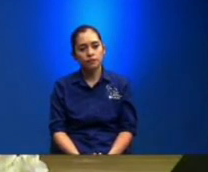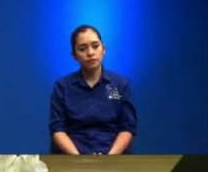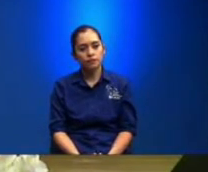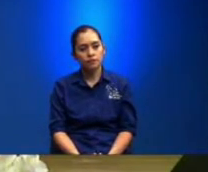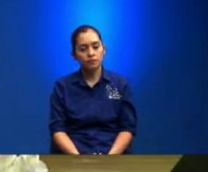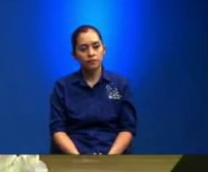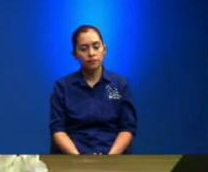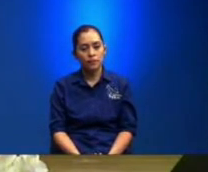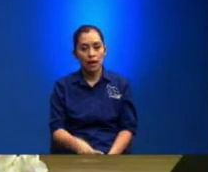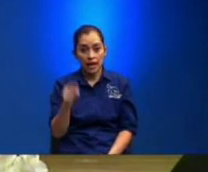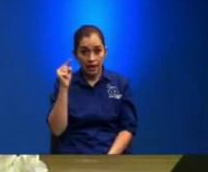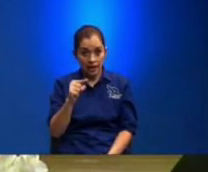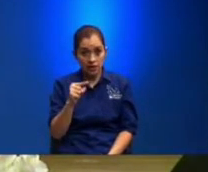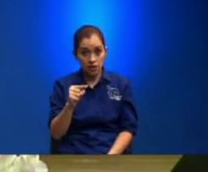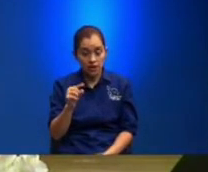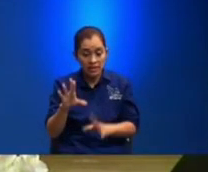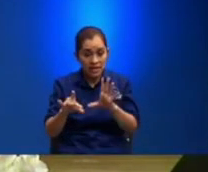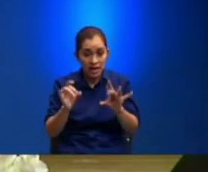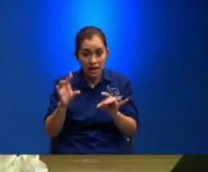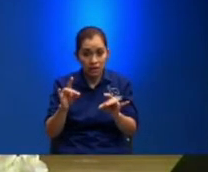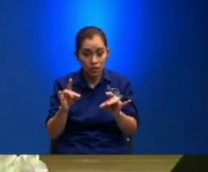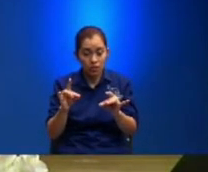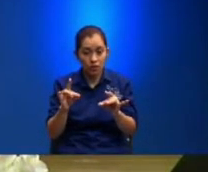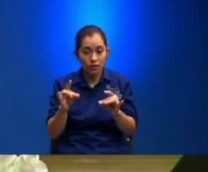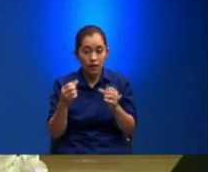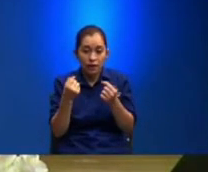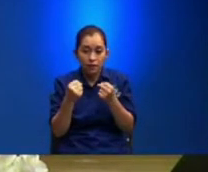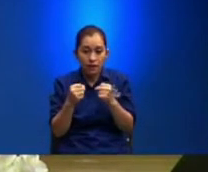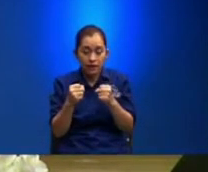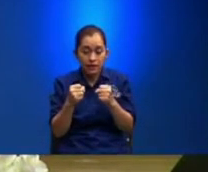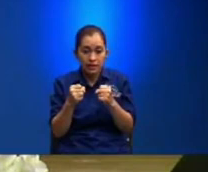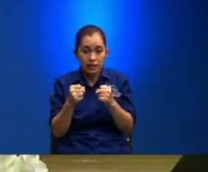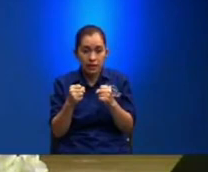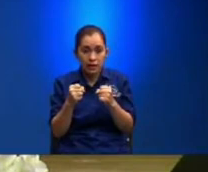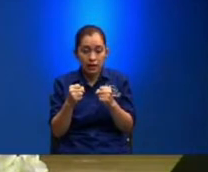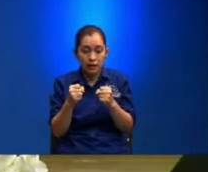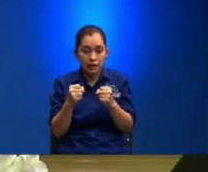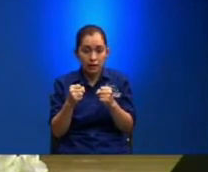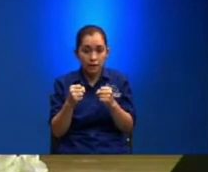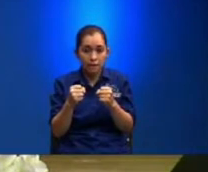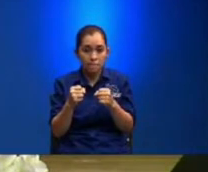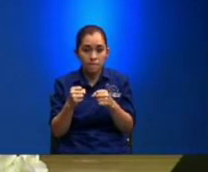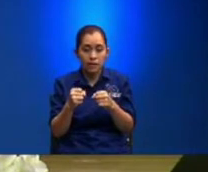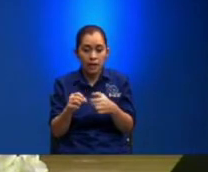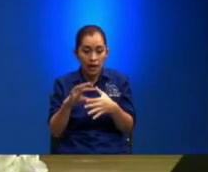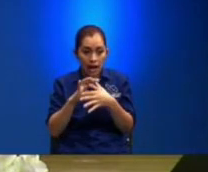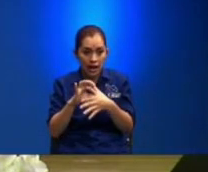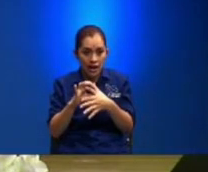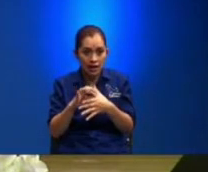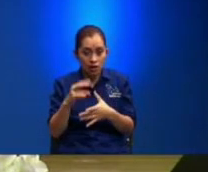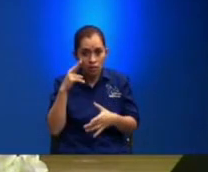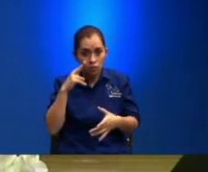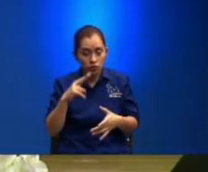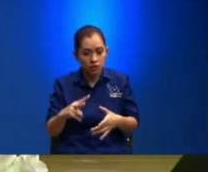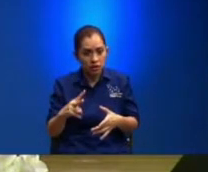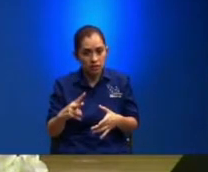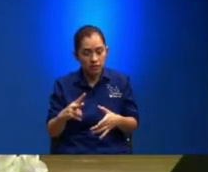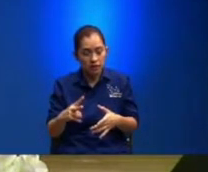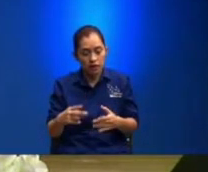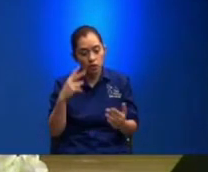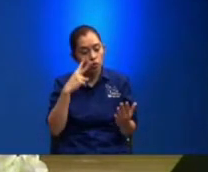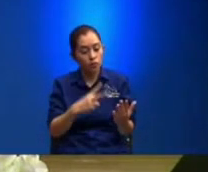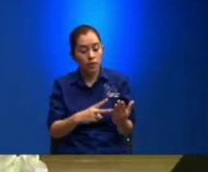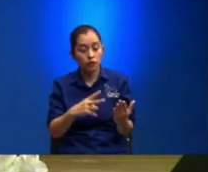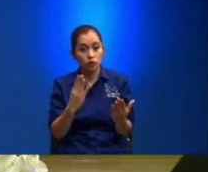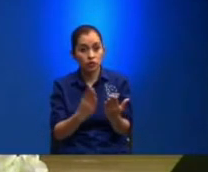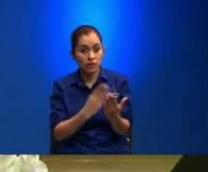físico y que nosotros leemos en 1ª corintios 15 en primer test o licencias 4 y en otros pasajes contextuales